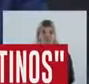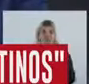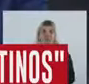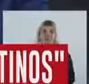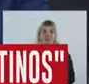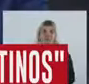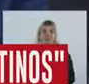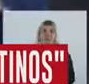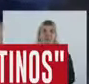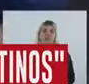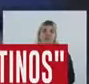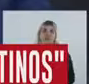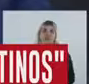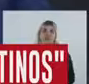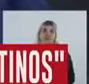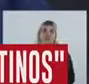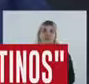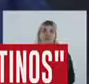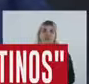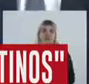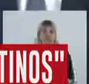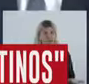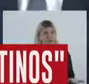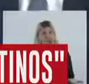Y créanme que estoy contento que haya sido así.